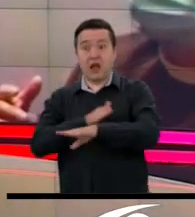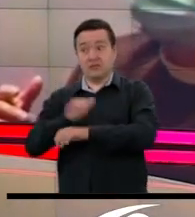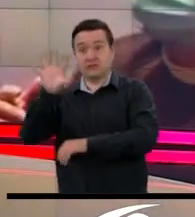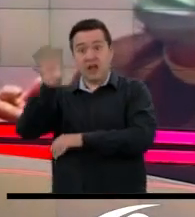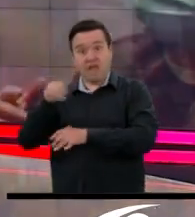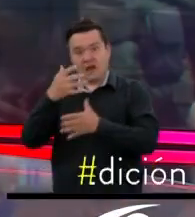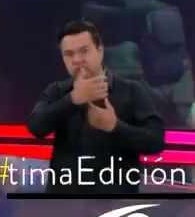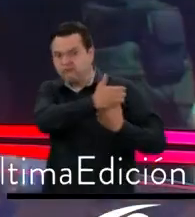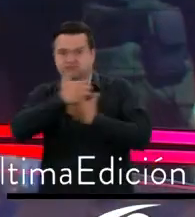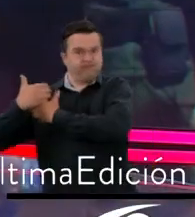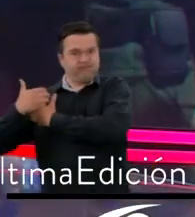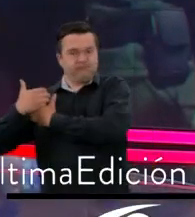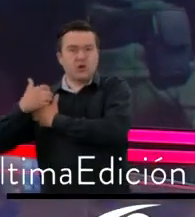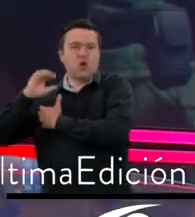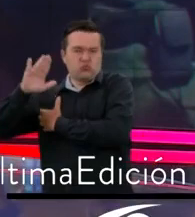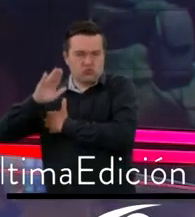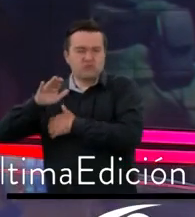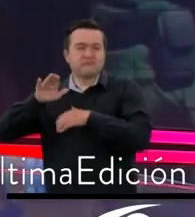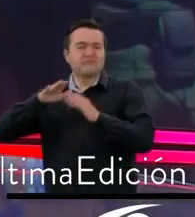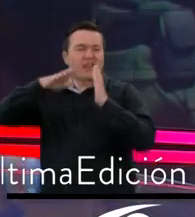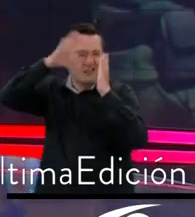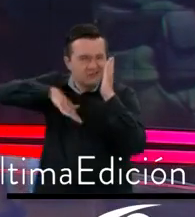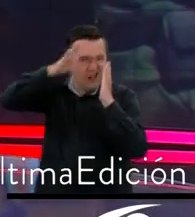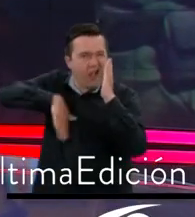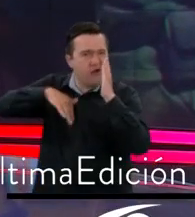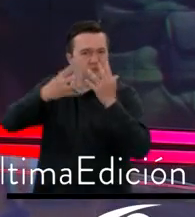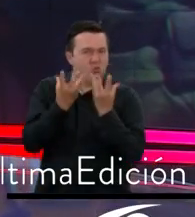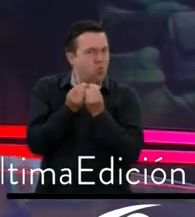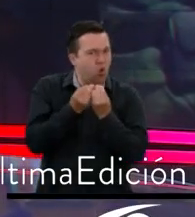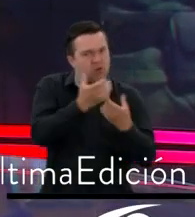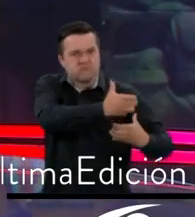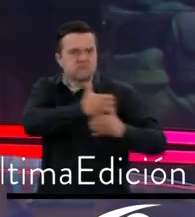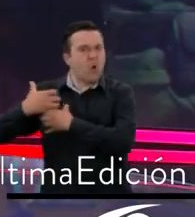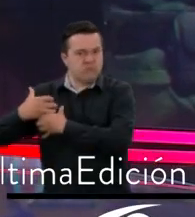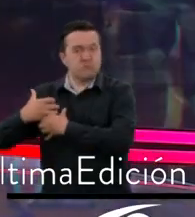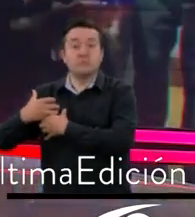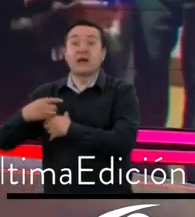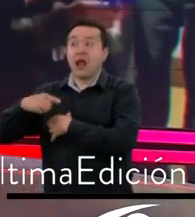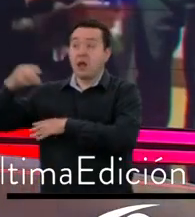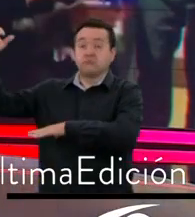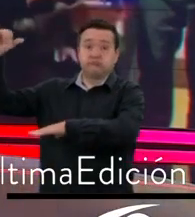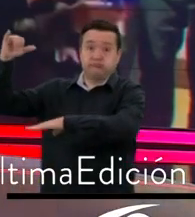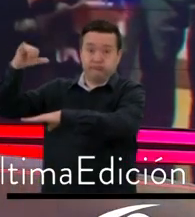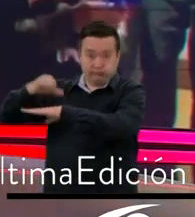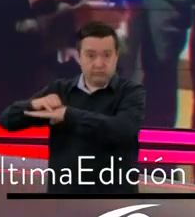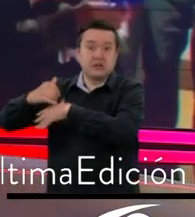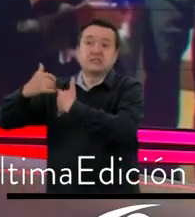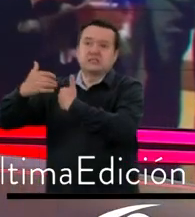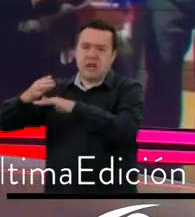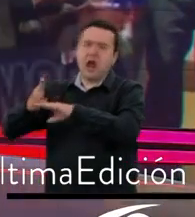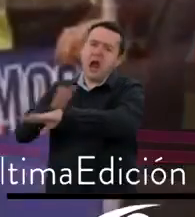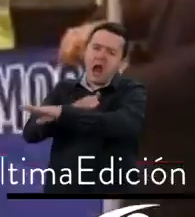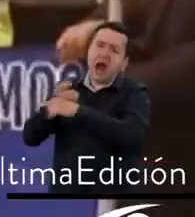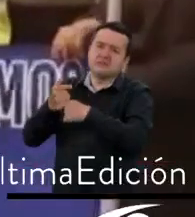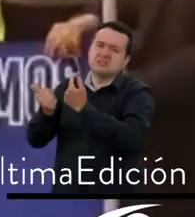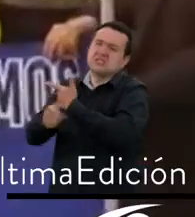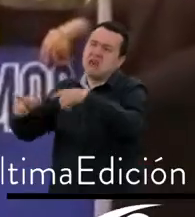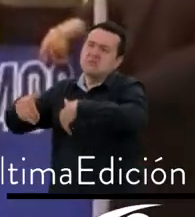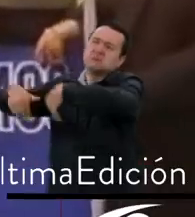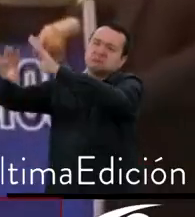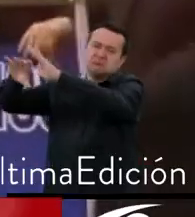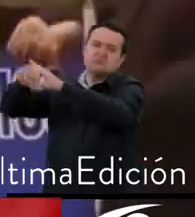extremistas islámicos. La religiosa llegó procedente de Roma, donde estuvo varias semanas después de su liberación.